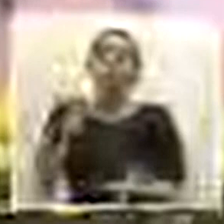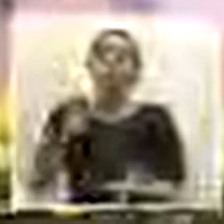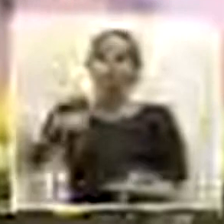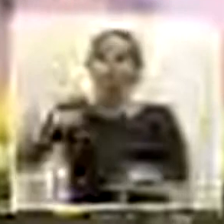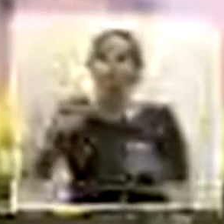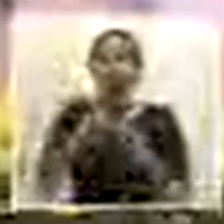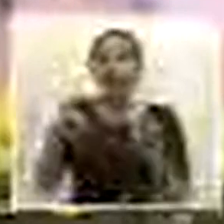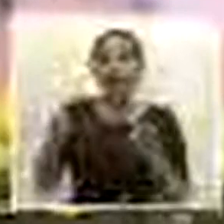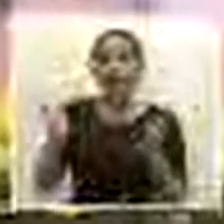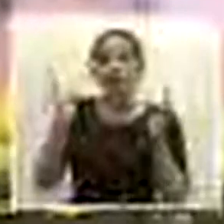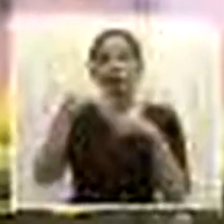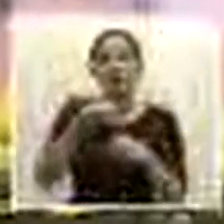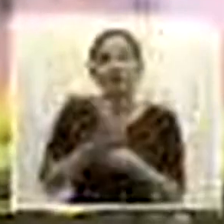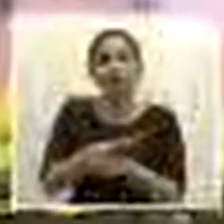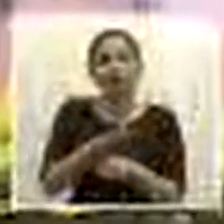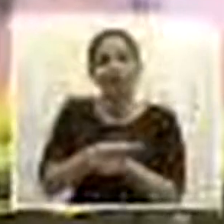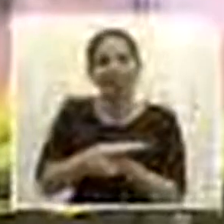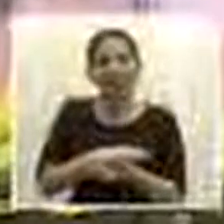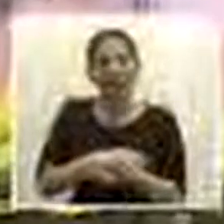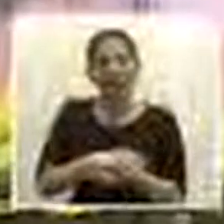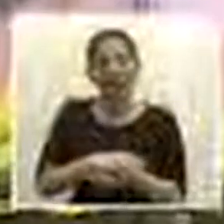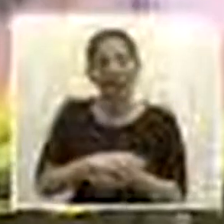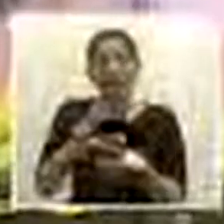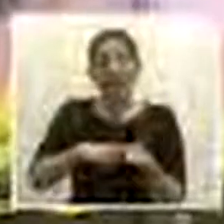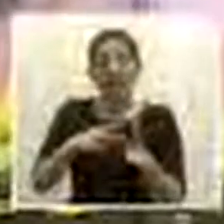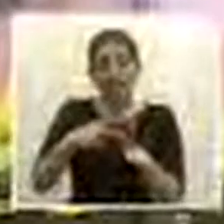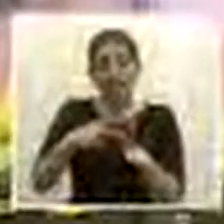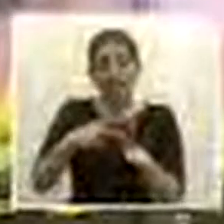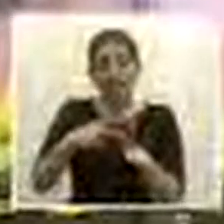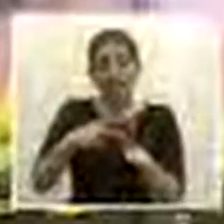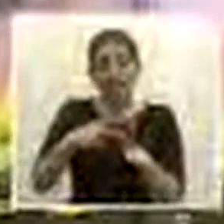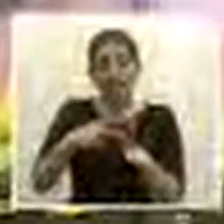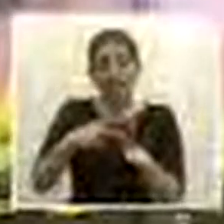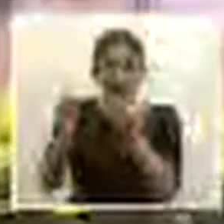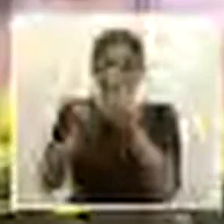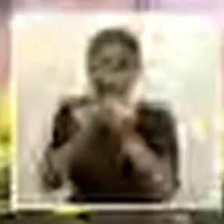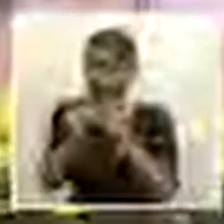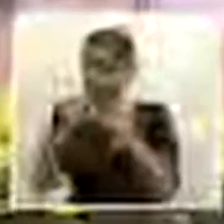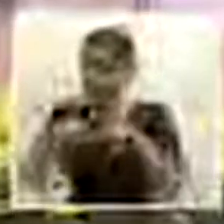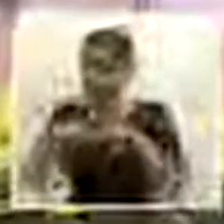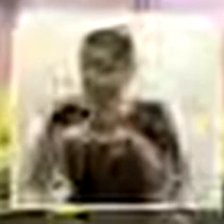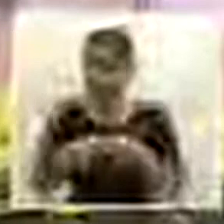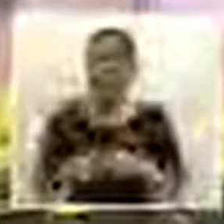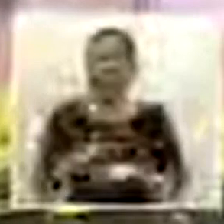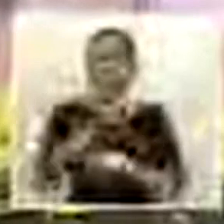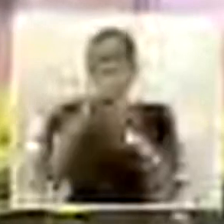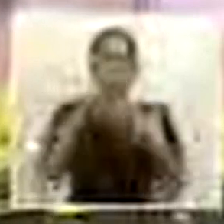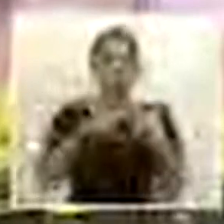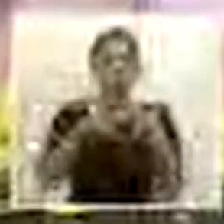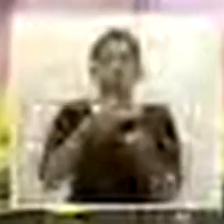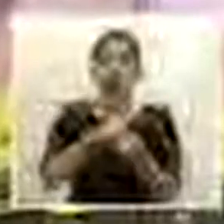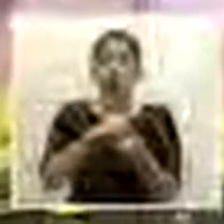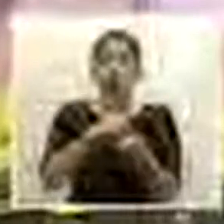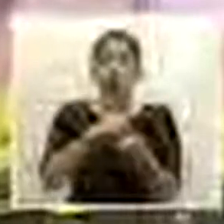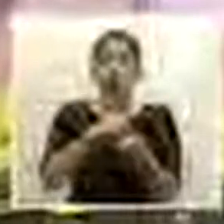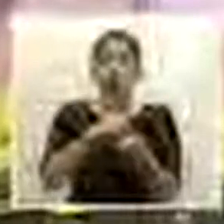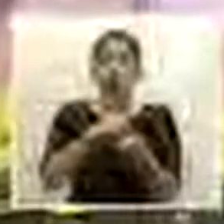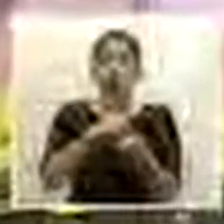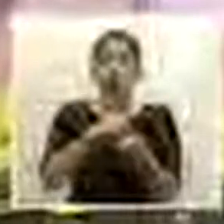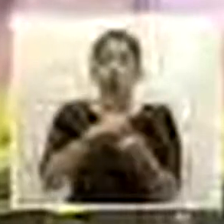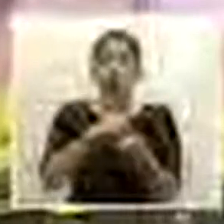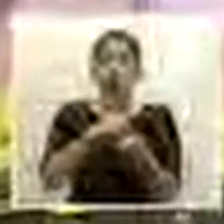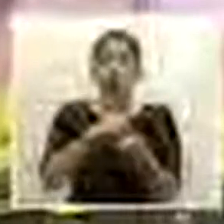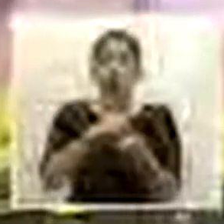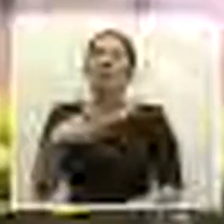equipadas, digamos, no hay una suficiente cantidad y se estarían ordenando más. Y para el doctor Salas también nos